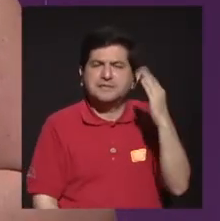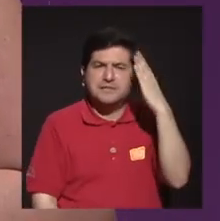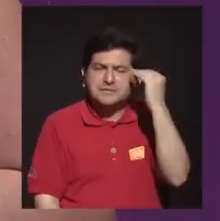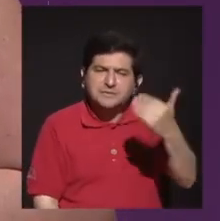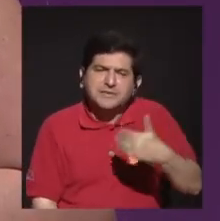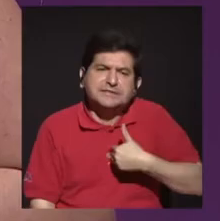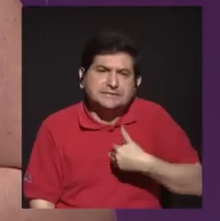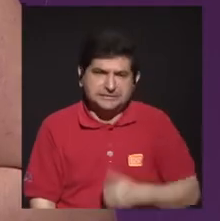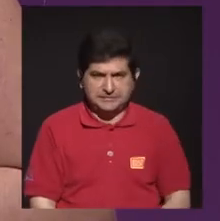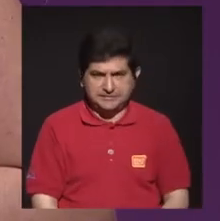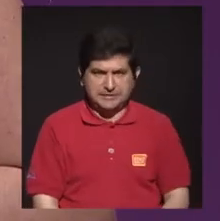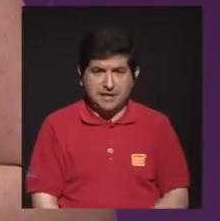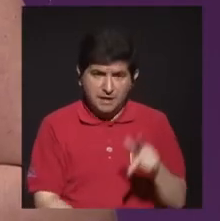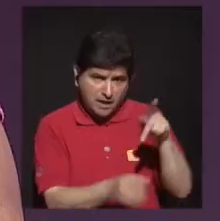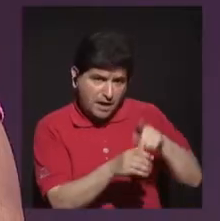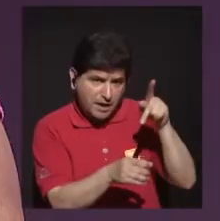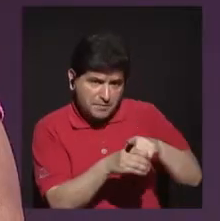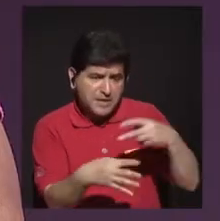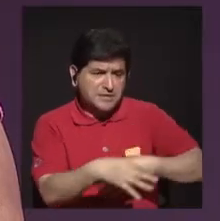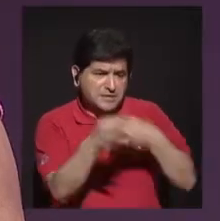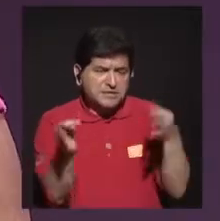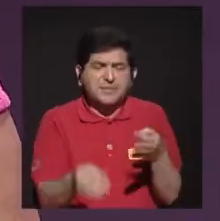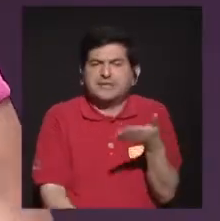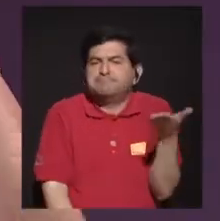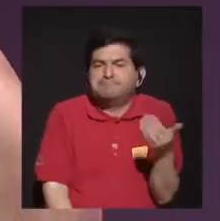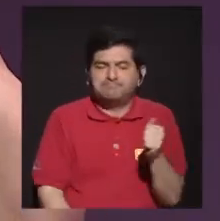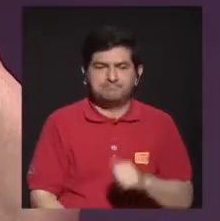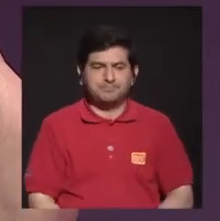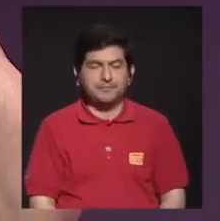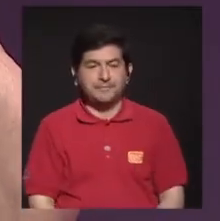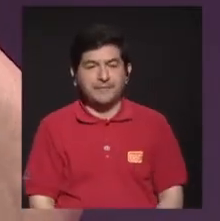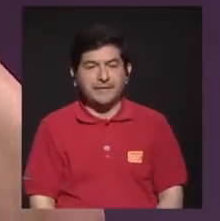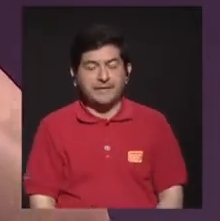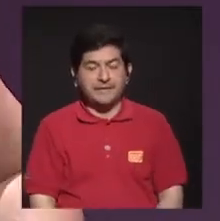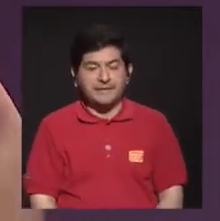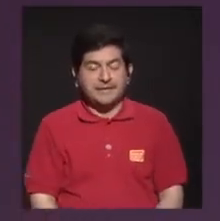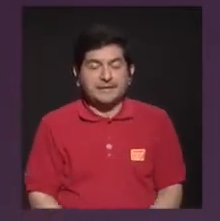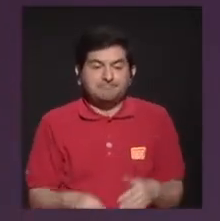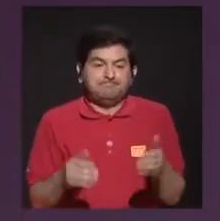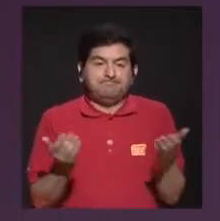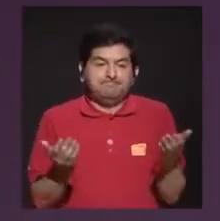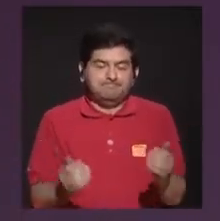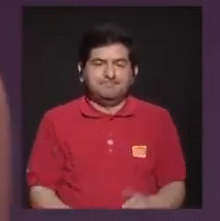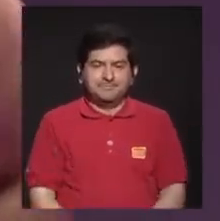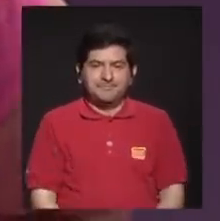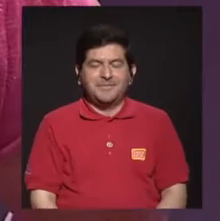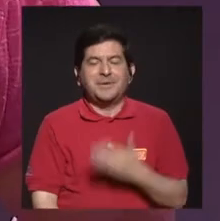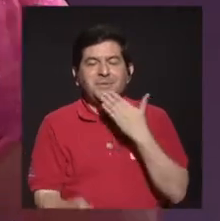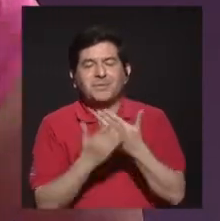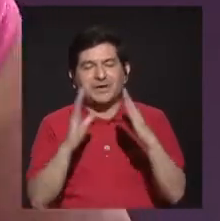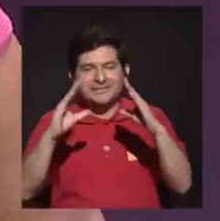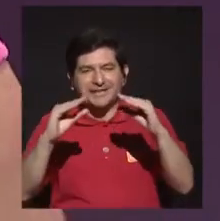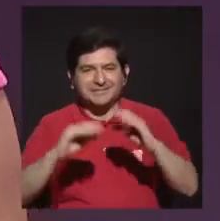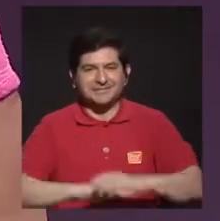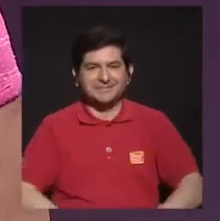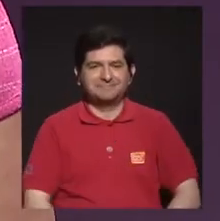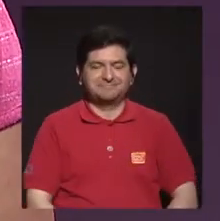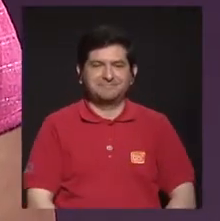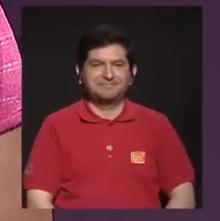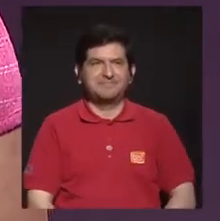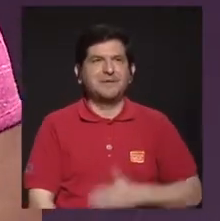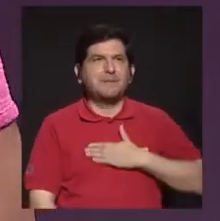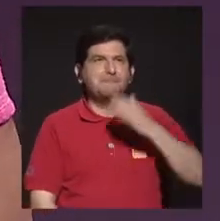experiencia, digamos, en la participación de estos talleres. Jane, buenas tardes.